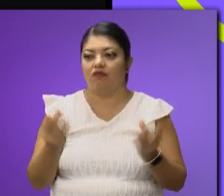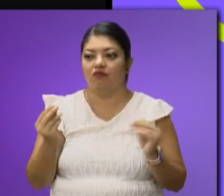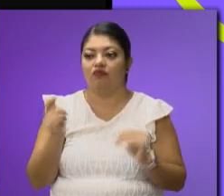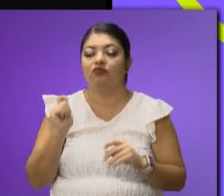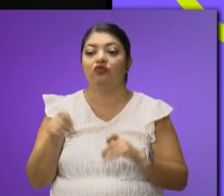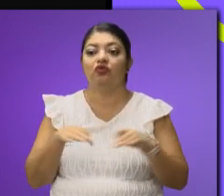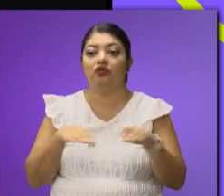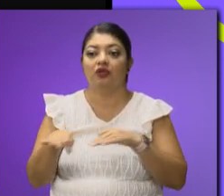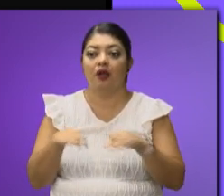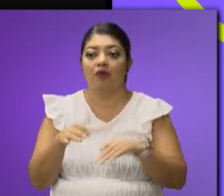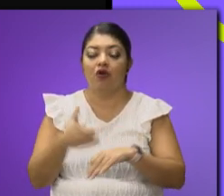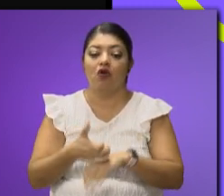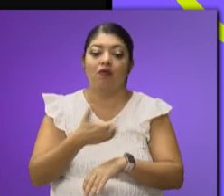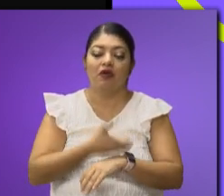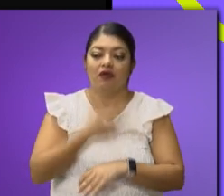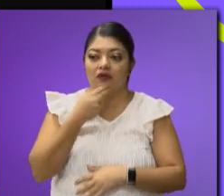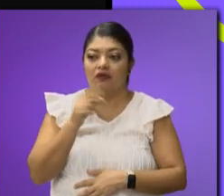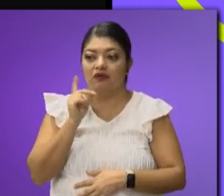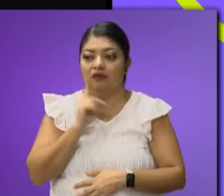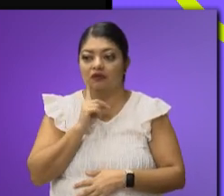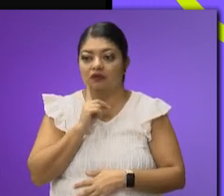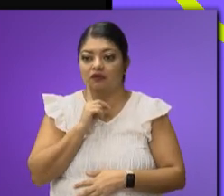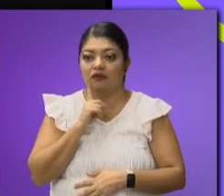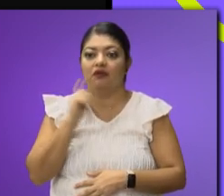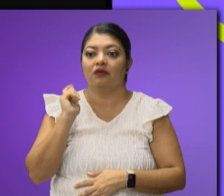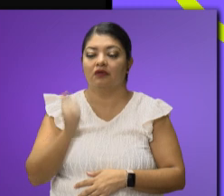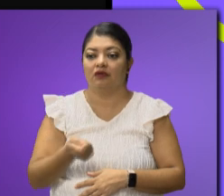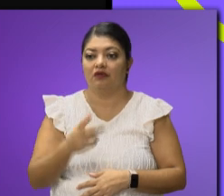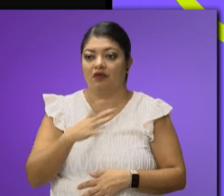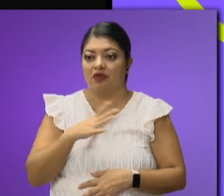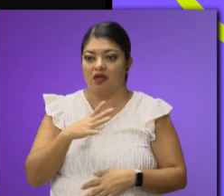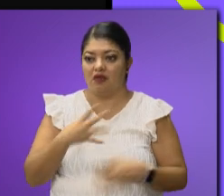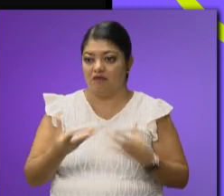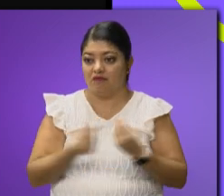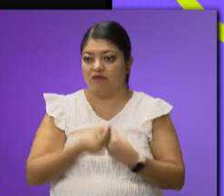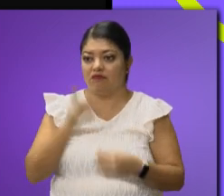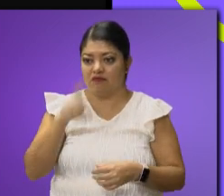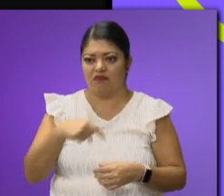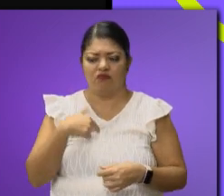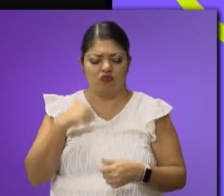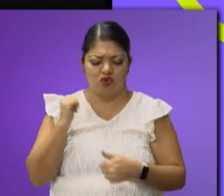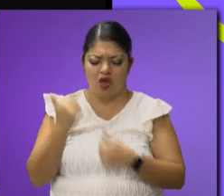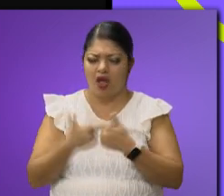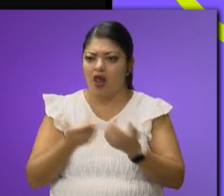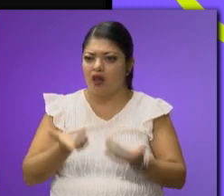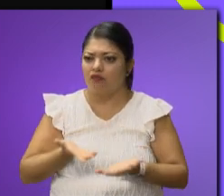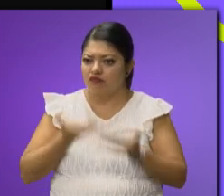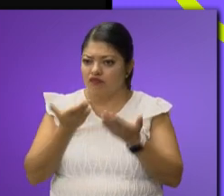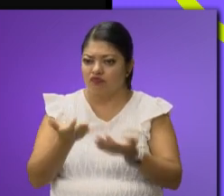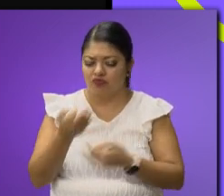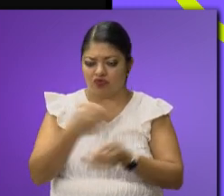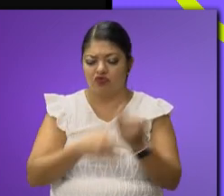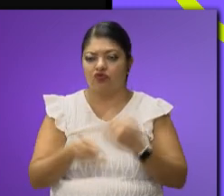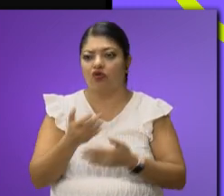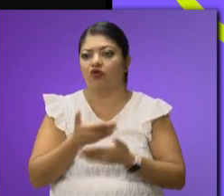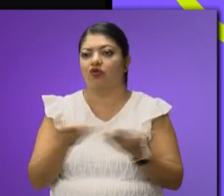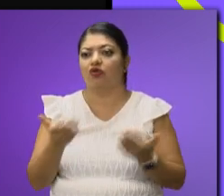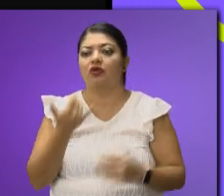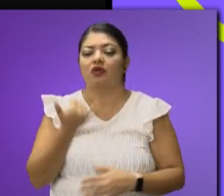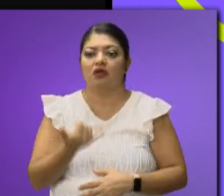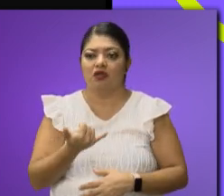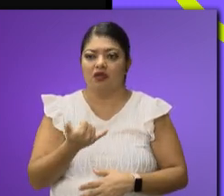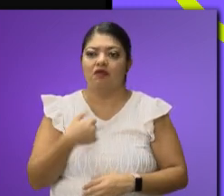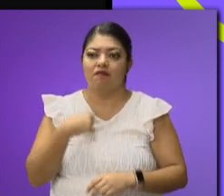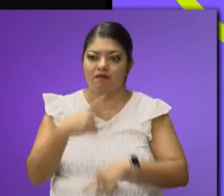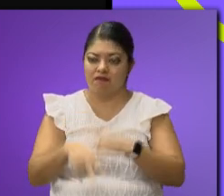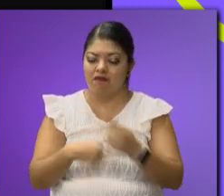trabajo, compañeras, compañeros, que realizamos juntas, y efectivamente estoy para servirles a todas y a todos, y vamos